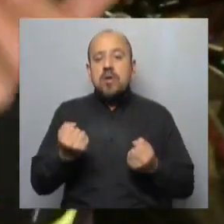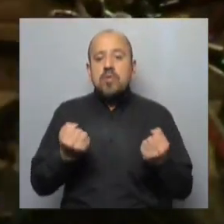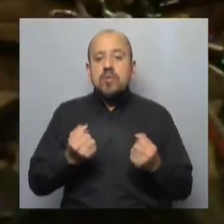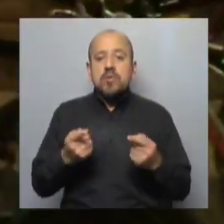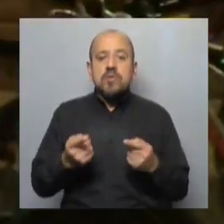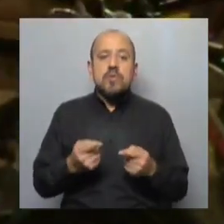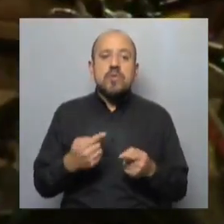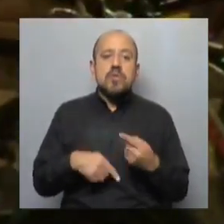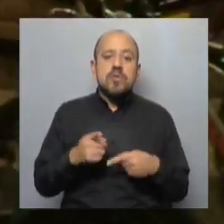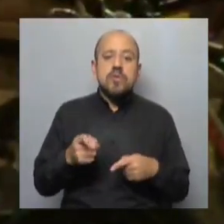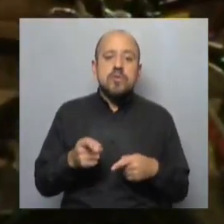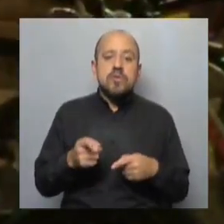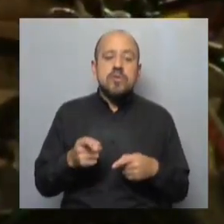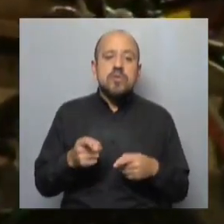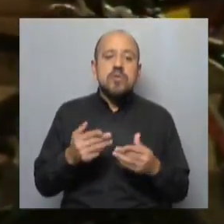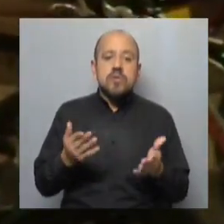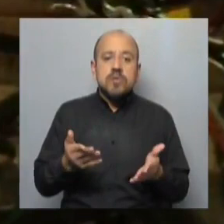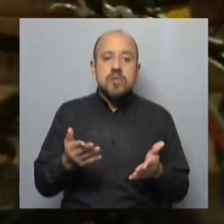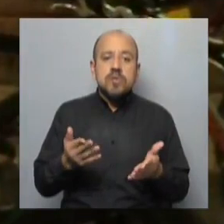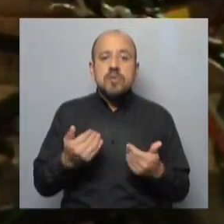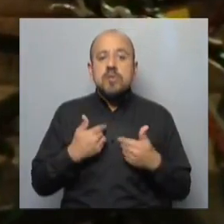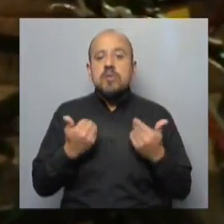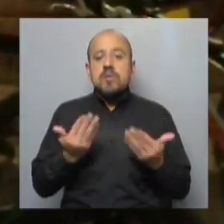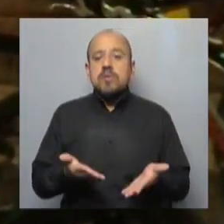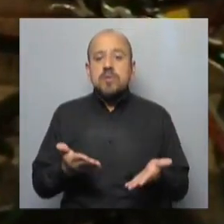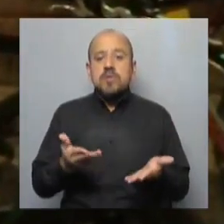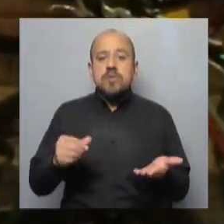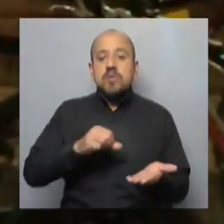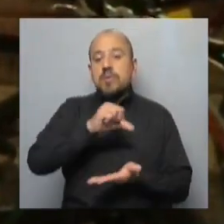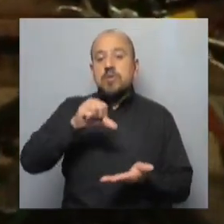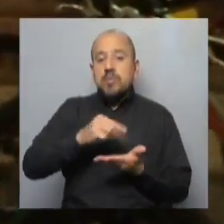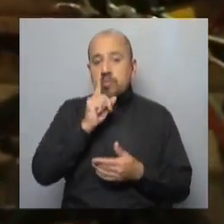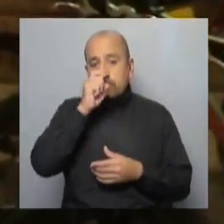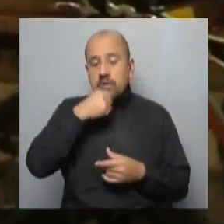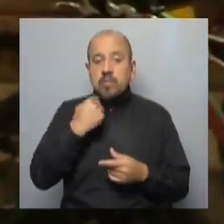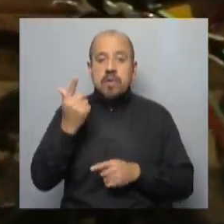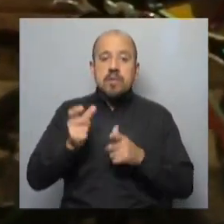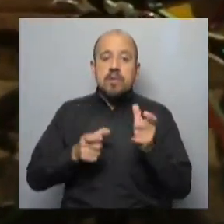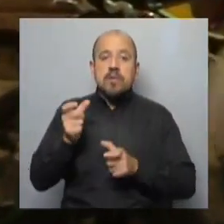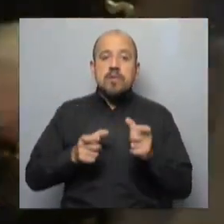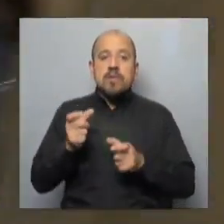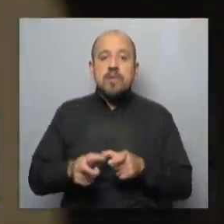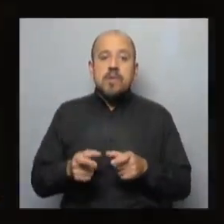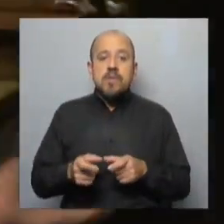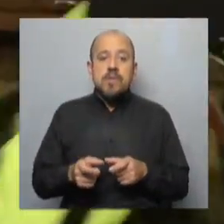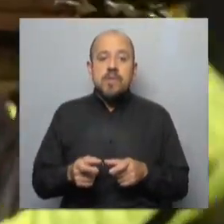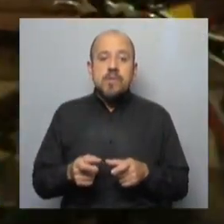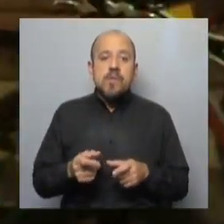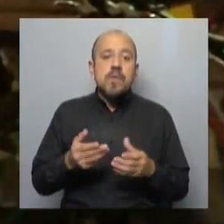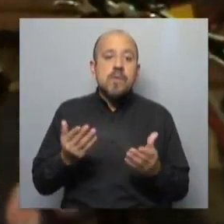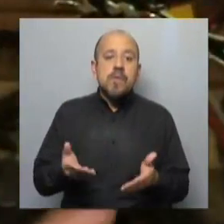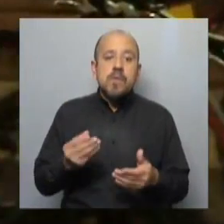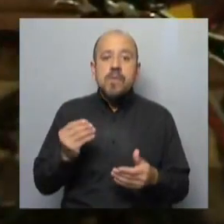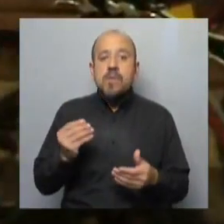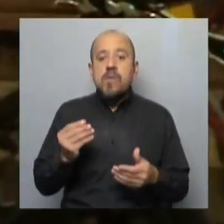y que sería muy beneficioso para la ciudad para la gente especialmente y bueno para